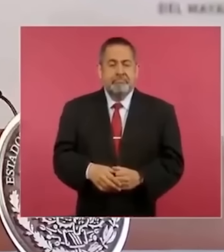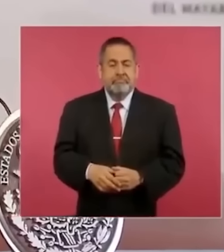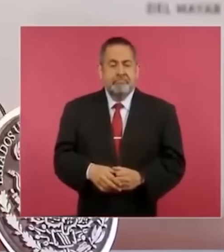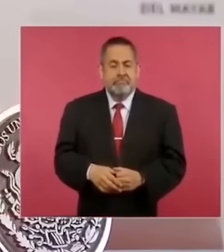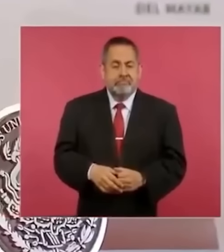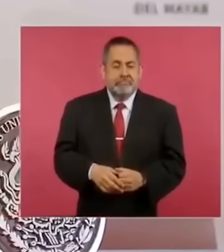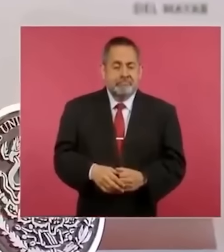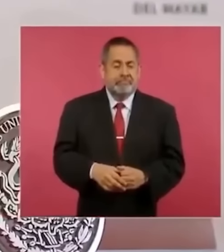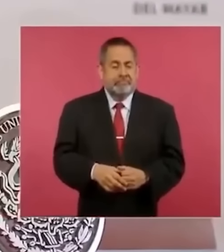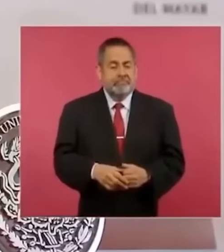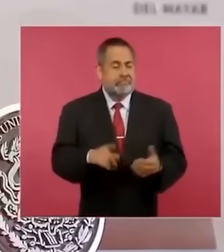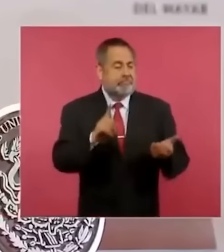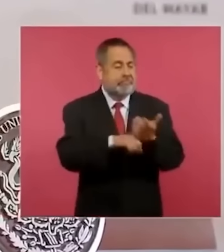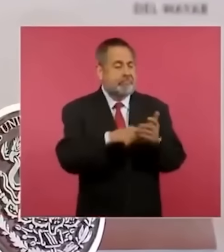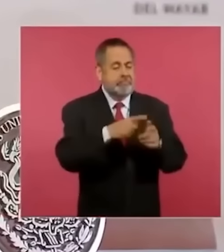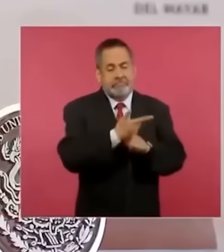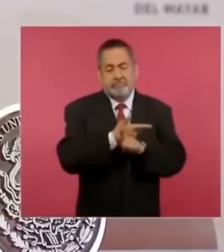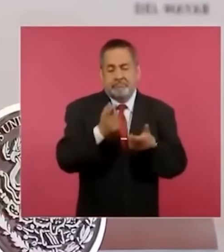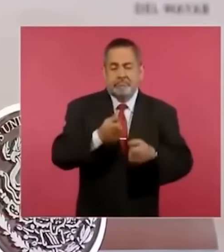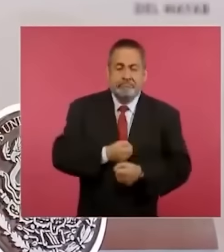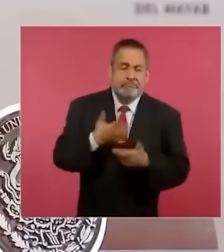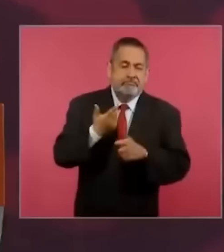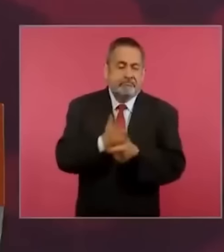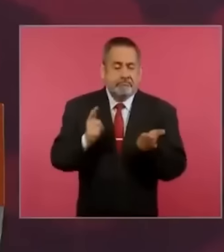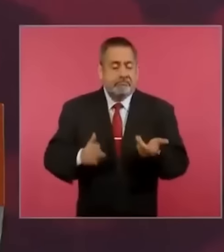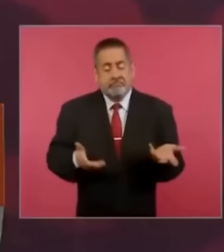tiene que ver con la libertad, ¿no?